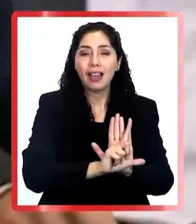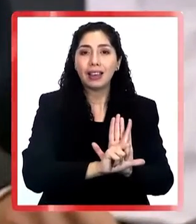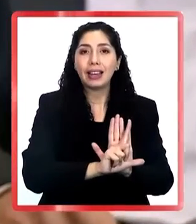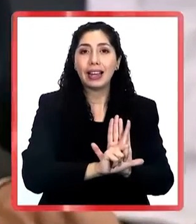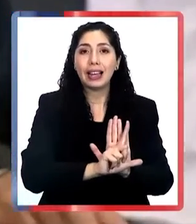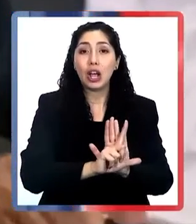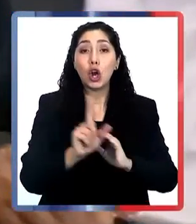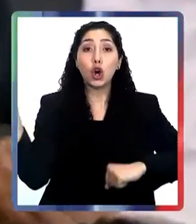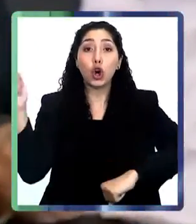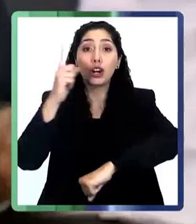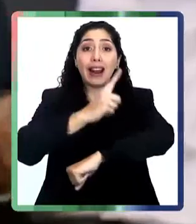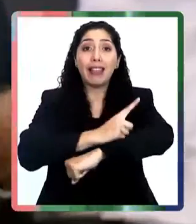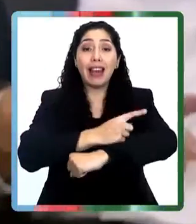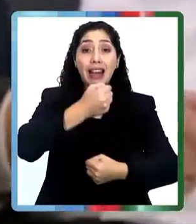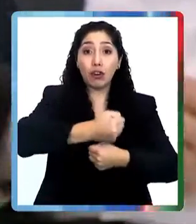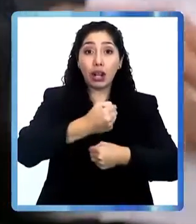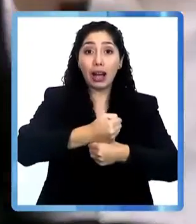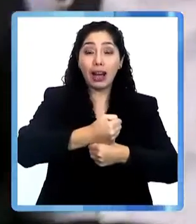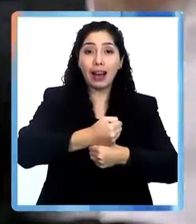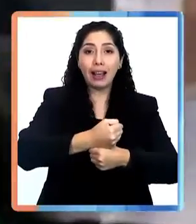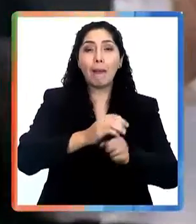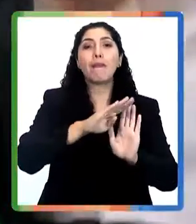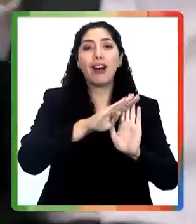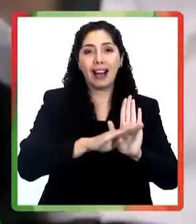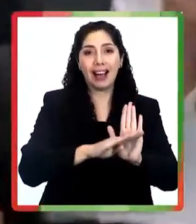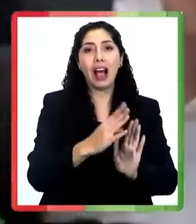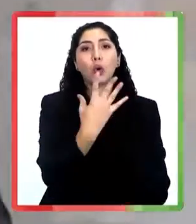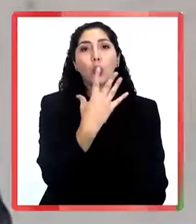ley que reduce la jornada laboral a 40 horas